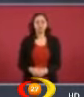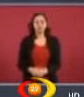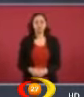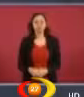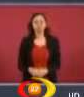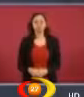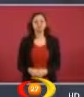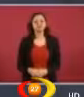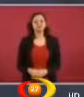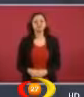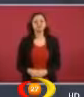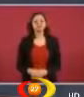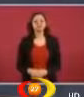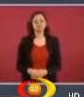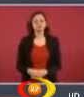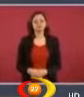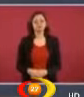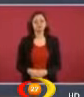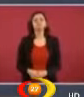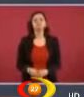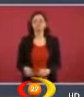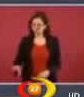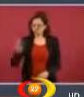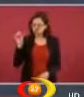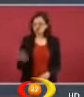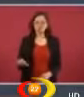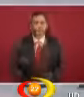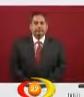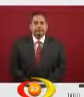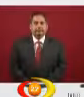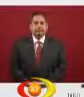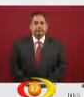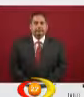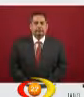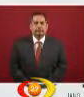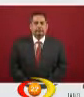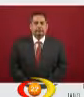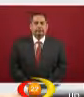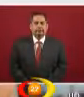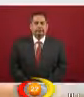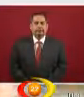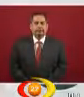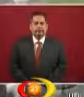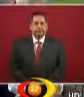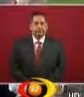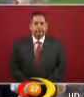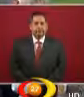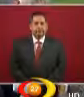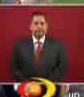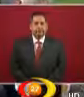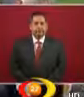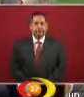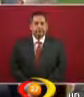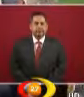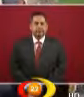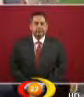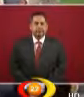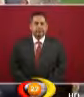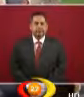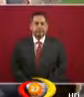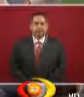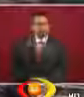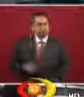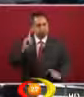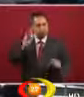y del mátalos en caliente como lo hizo en el mensaje con motivo de su primer informe en septiembre pasado en